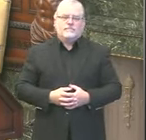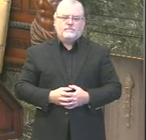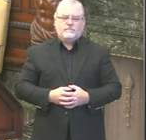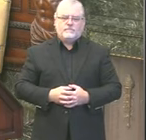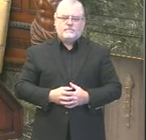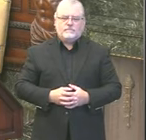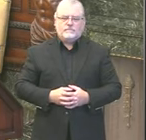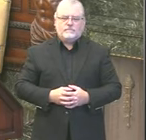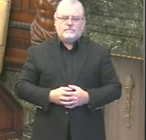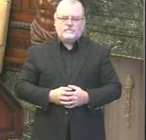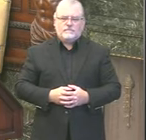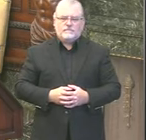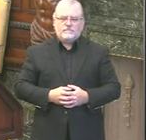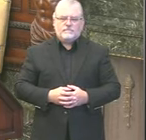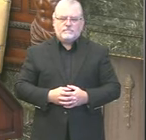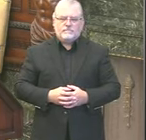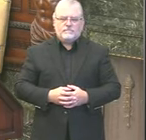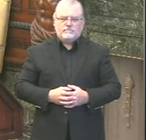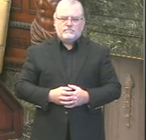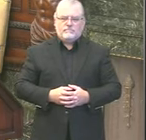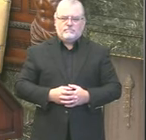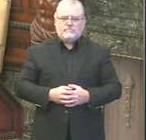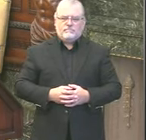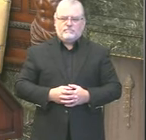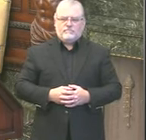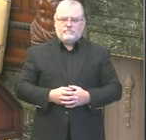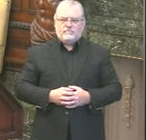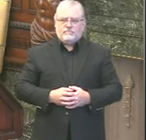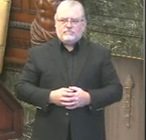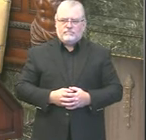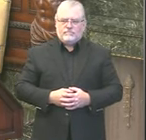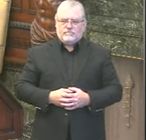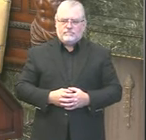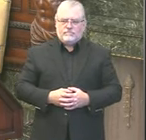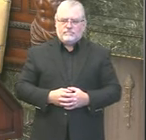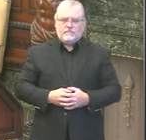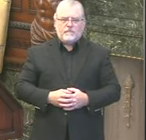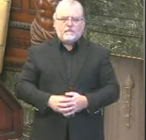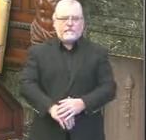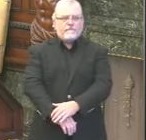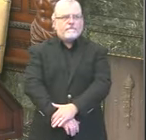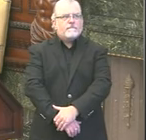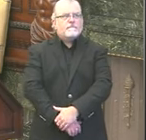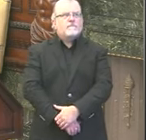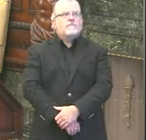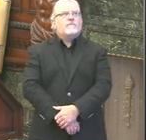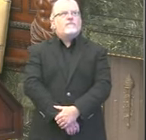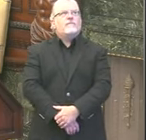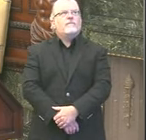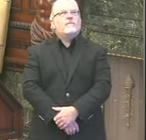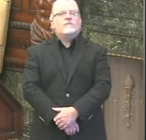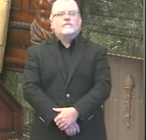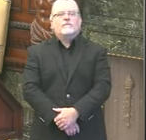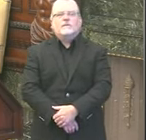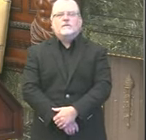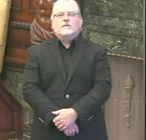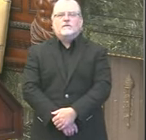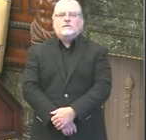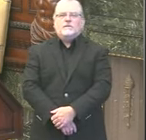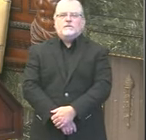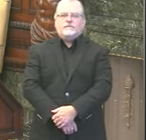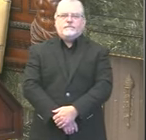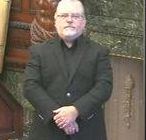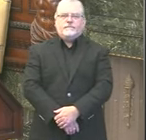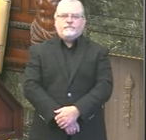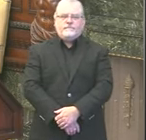ofrecido servicios, pero la gente que está organizando esto no les ha permitido acceder a ellos. Vamos a continuando evaluando la situación